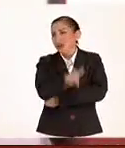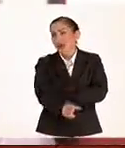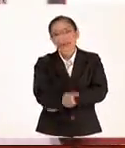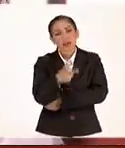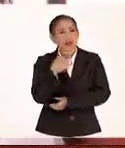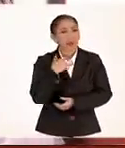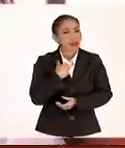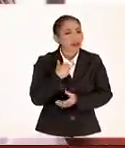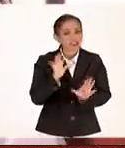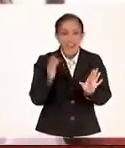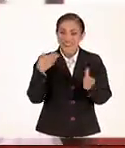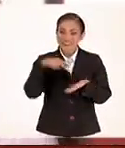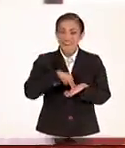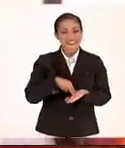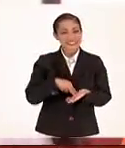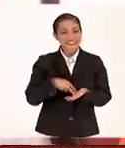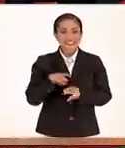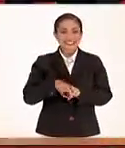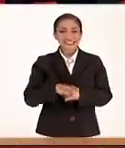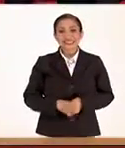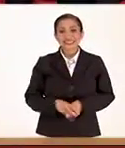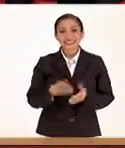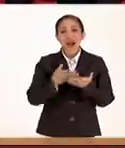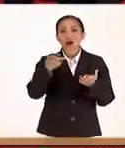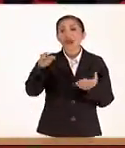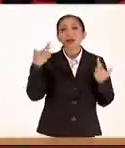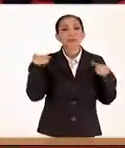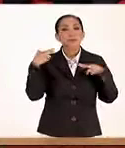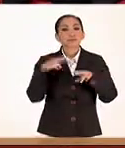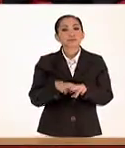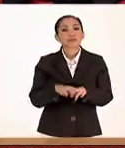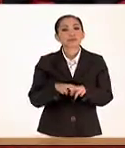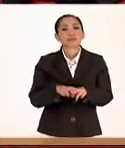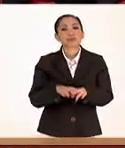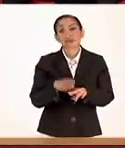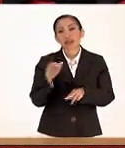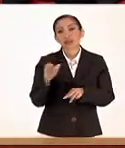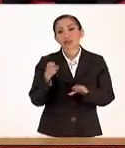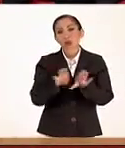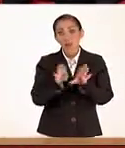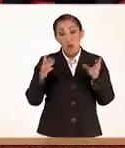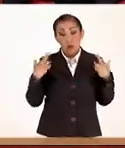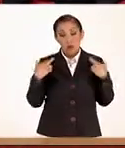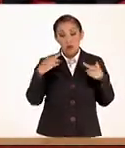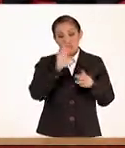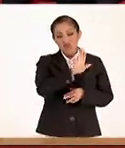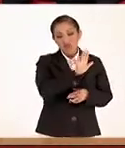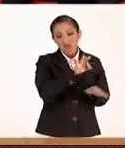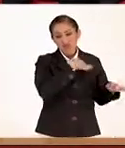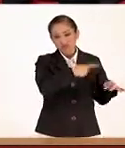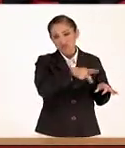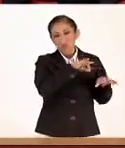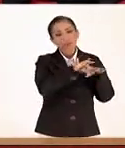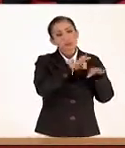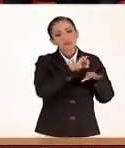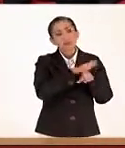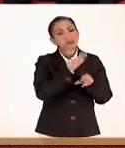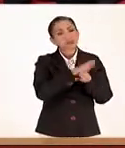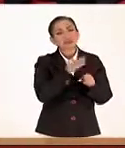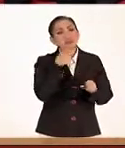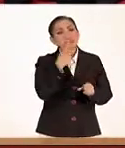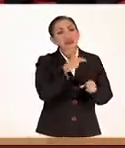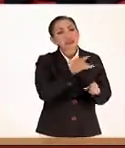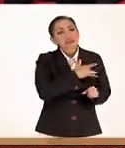pues ya estoy aquí donde estoy ahora maestro usted precisamente como docente cuál es su